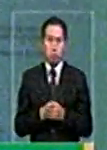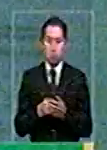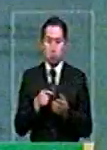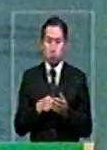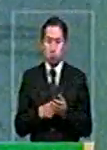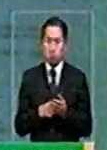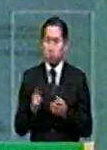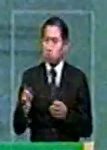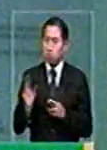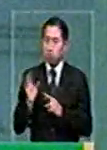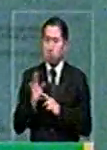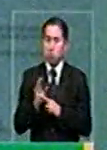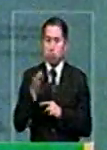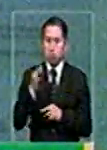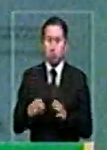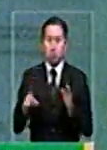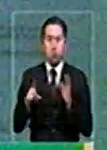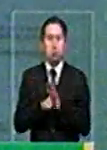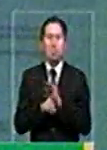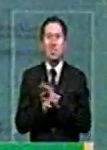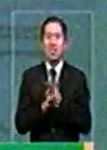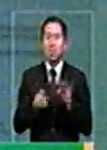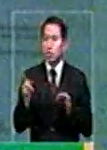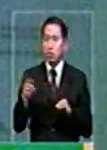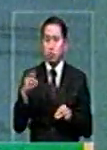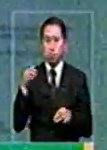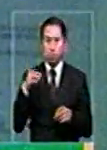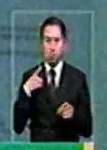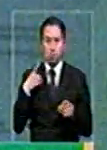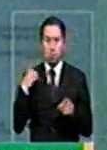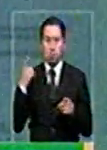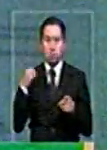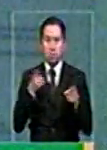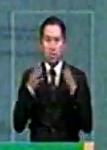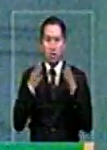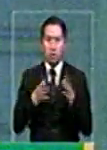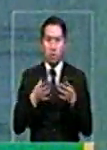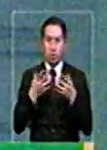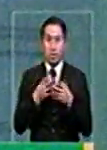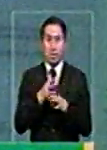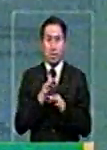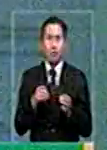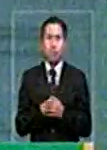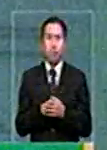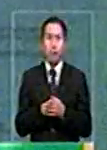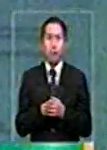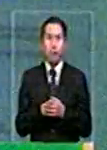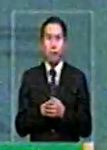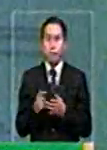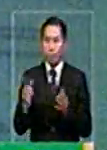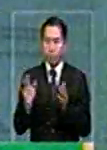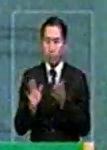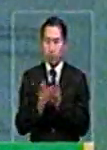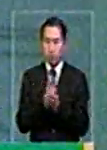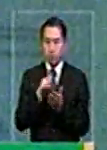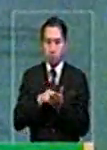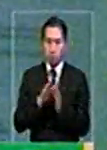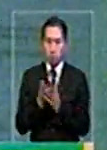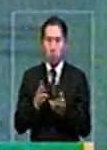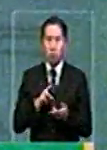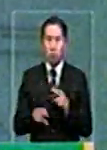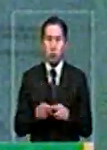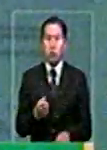en representación legal, ni menos gerente de la empresa. Poder notarial número